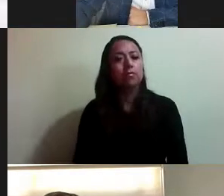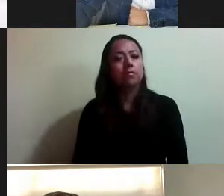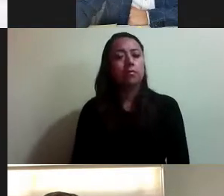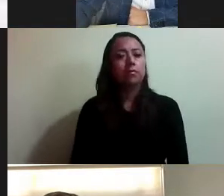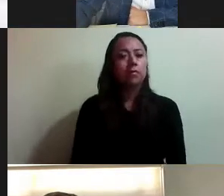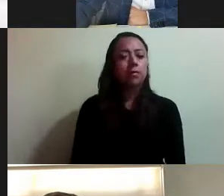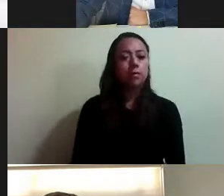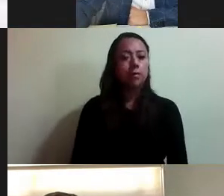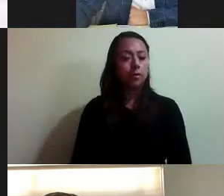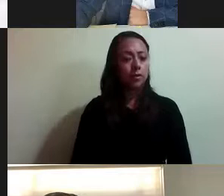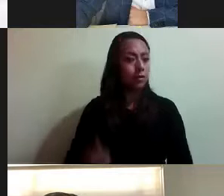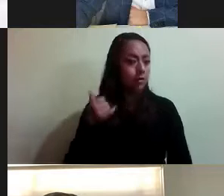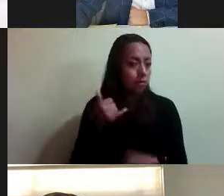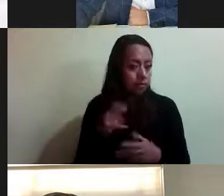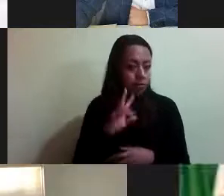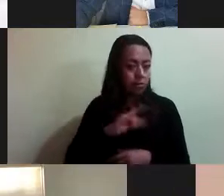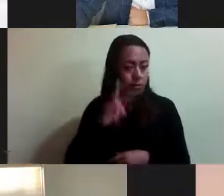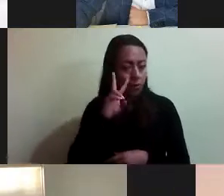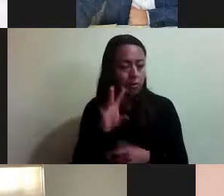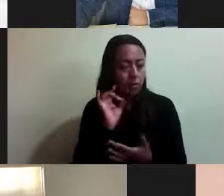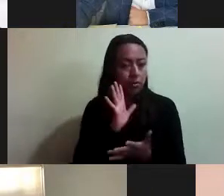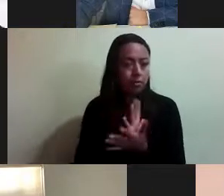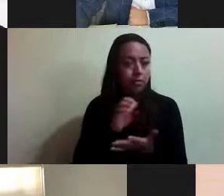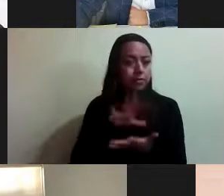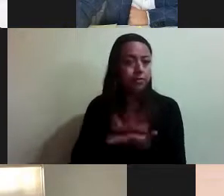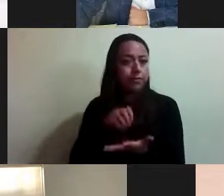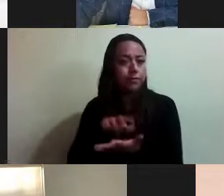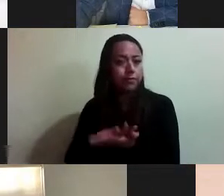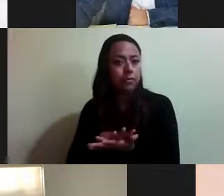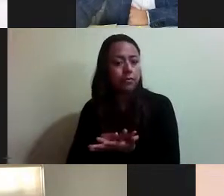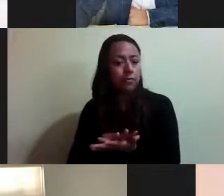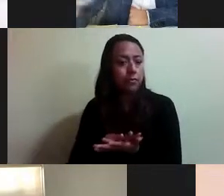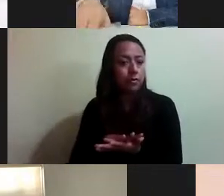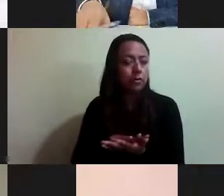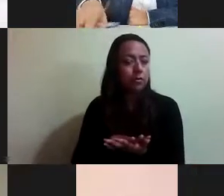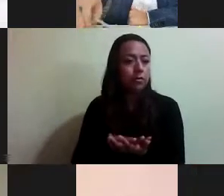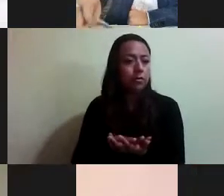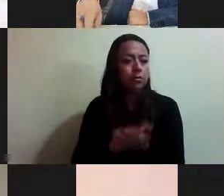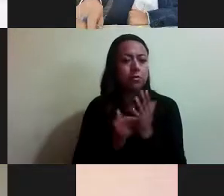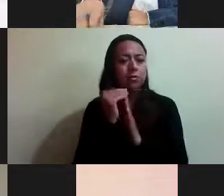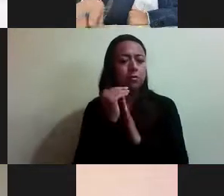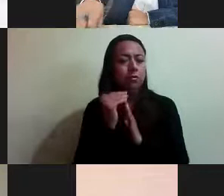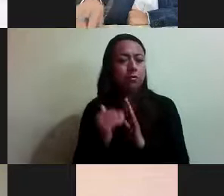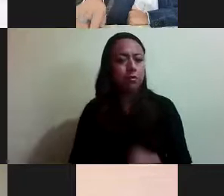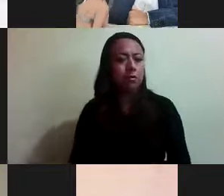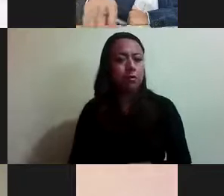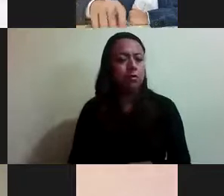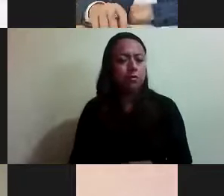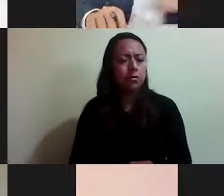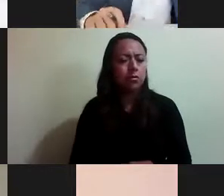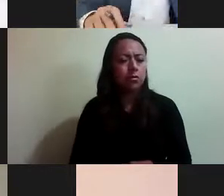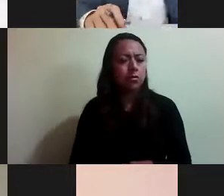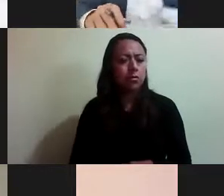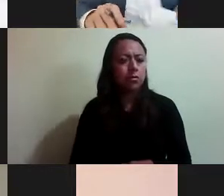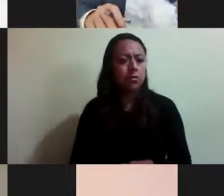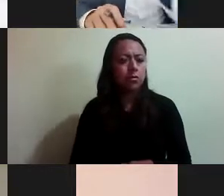únicamente se ha estado registrando el ingreso neto y esto, pues